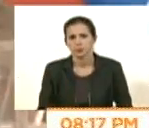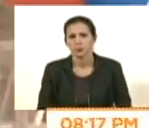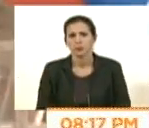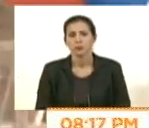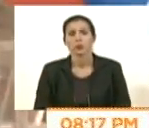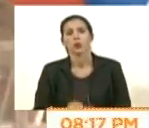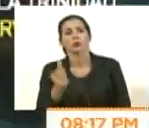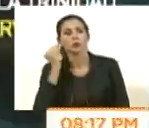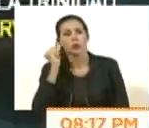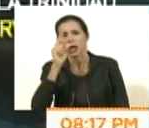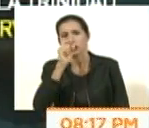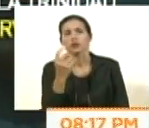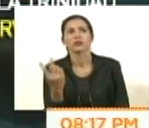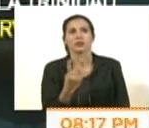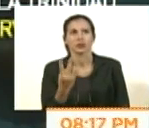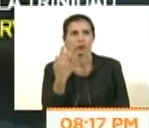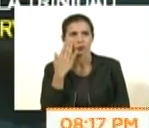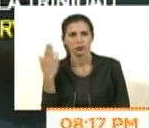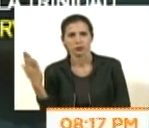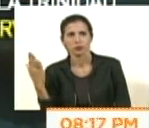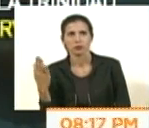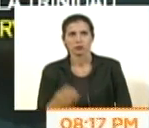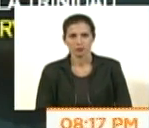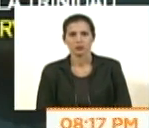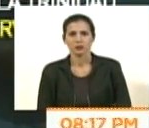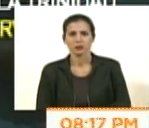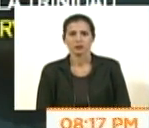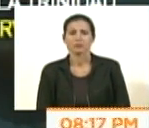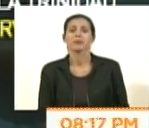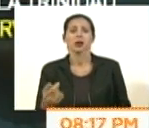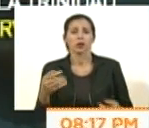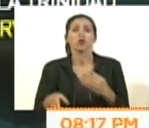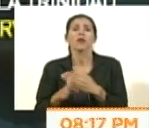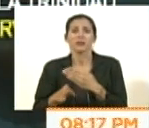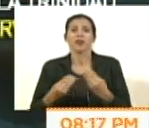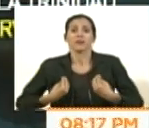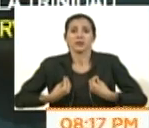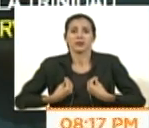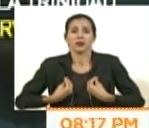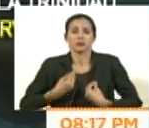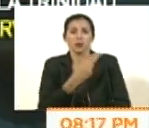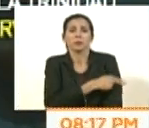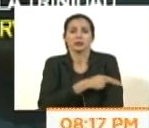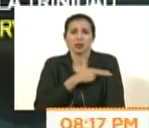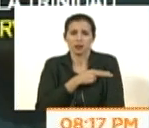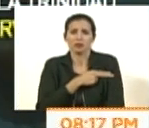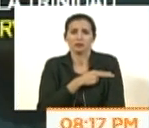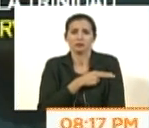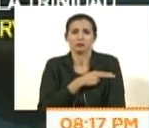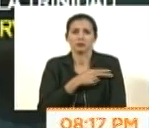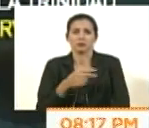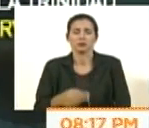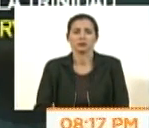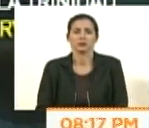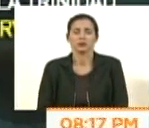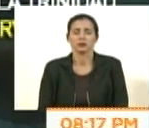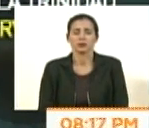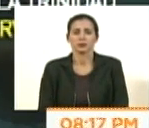Quintero, de 22 años de edad, que se encuentra en un centro de salud de la misma